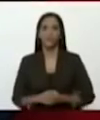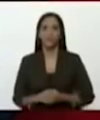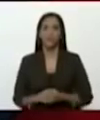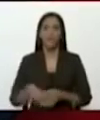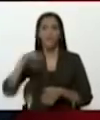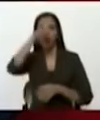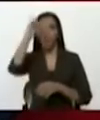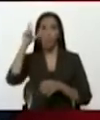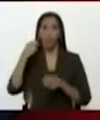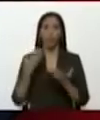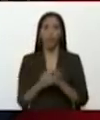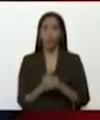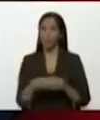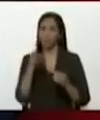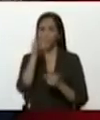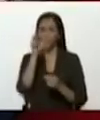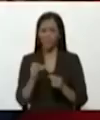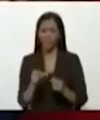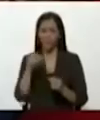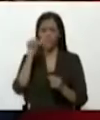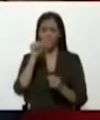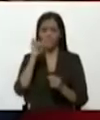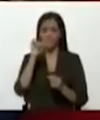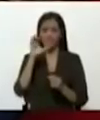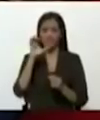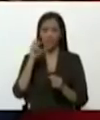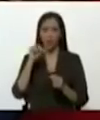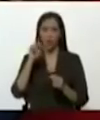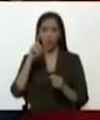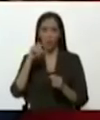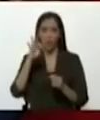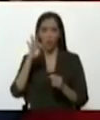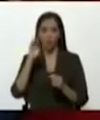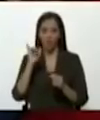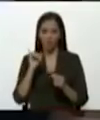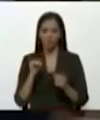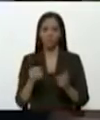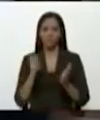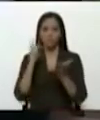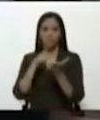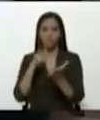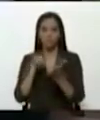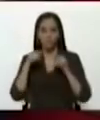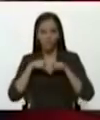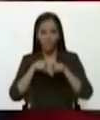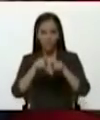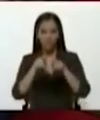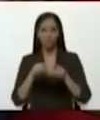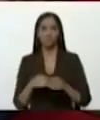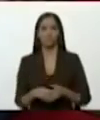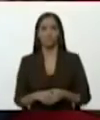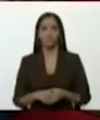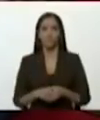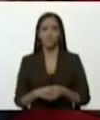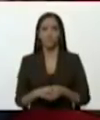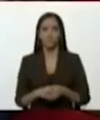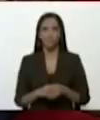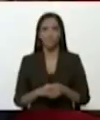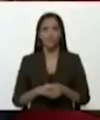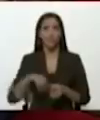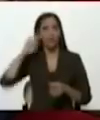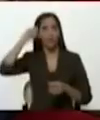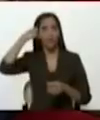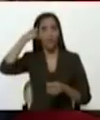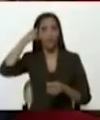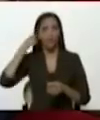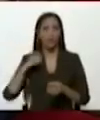Cisco. López Cisco y Simonovi. Y Simonovi están así. Se llama. Ajá, vamos a ver. Y quizás serían familia. Recuerda que